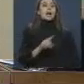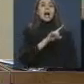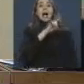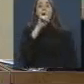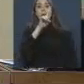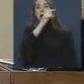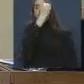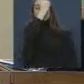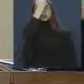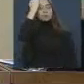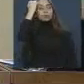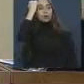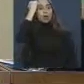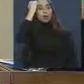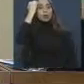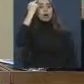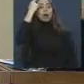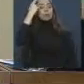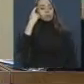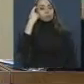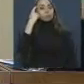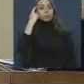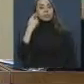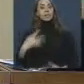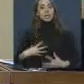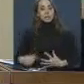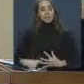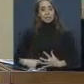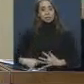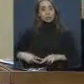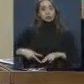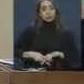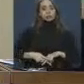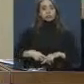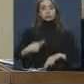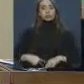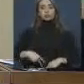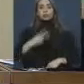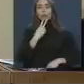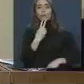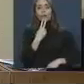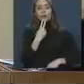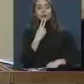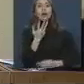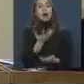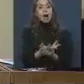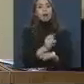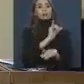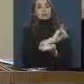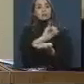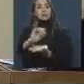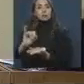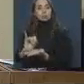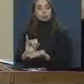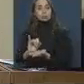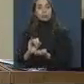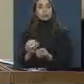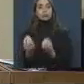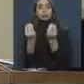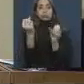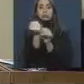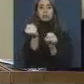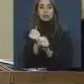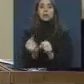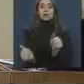jamás haber terminado la vida de un hijo. Hoy día hay instituciones que cumplen una gran labor